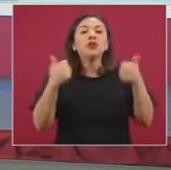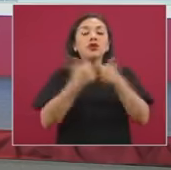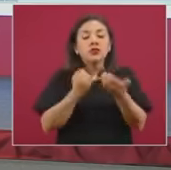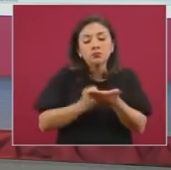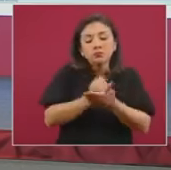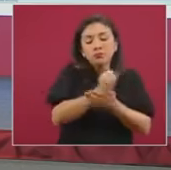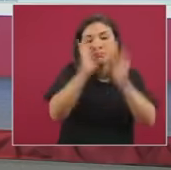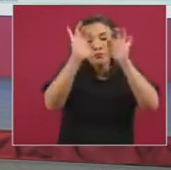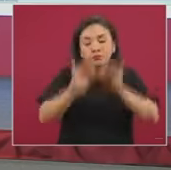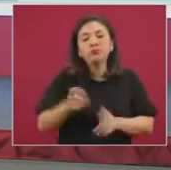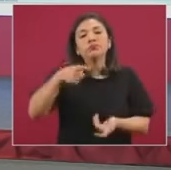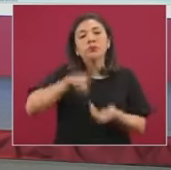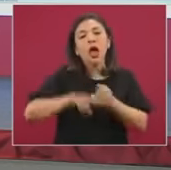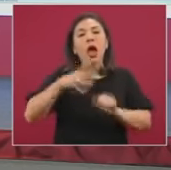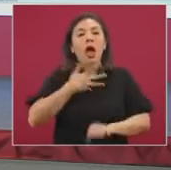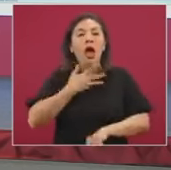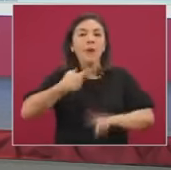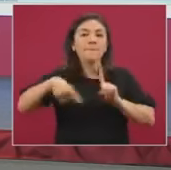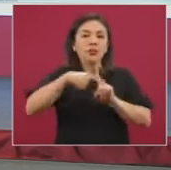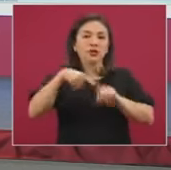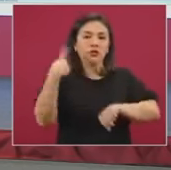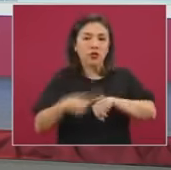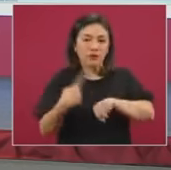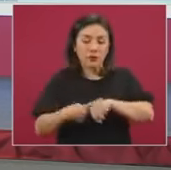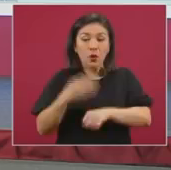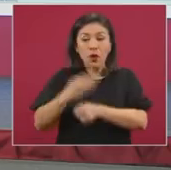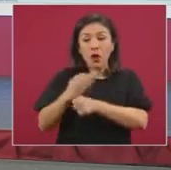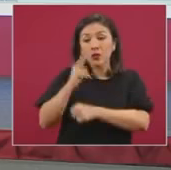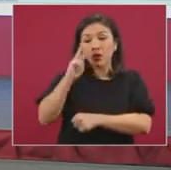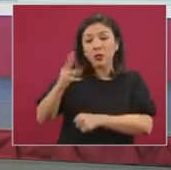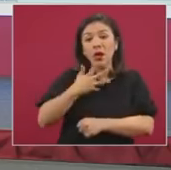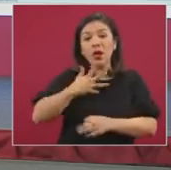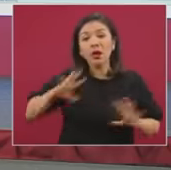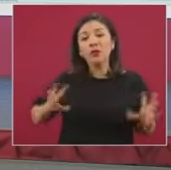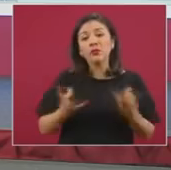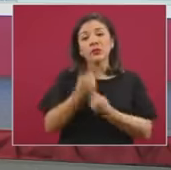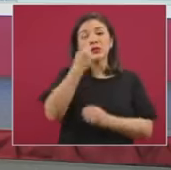dictaminación. También tenemos un total de